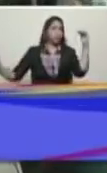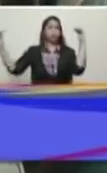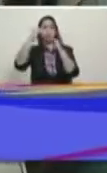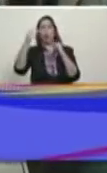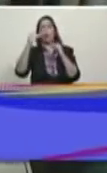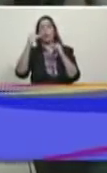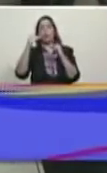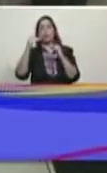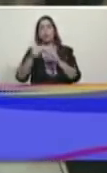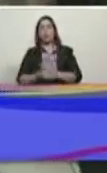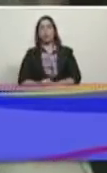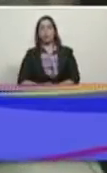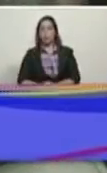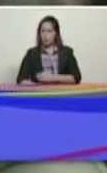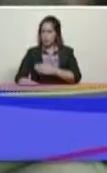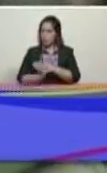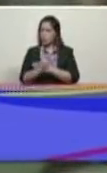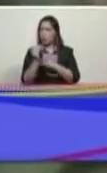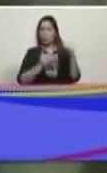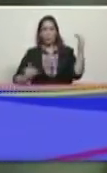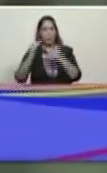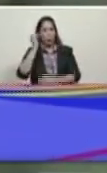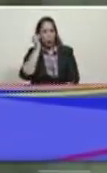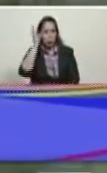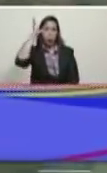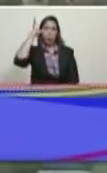máxima disciplina, máxima conciencia,